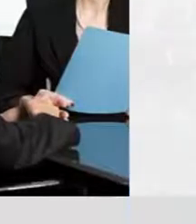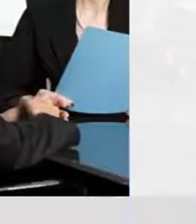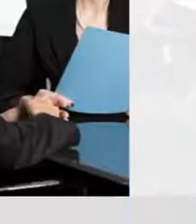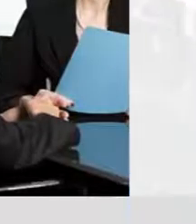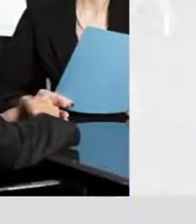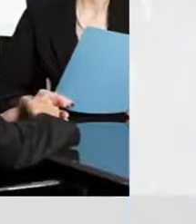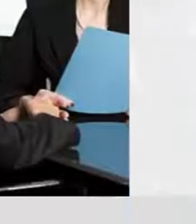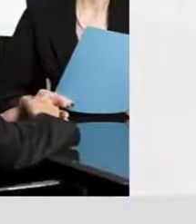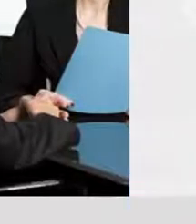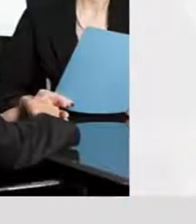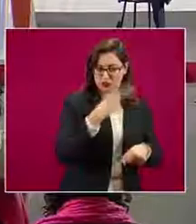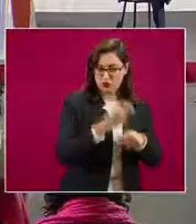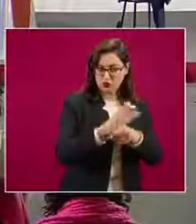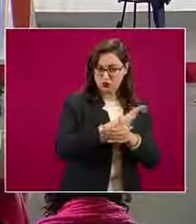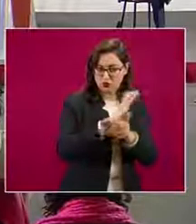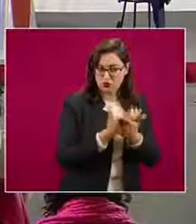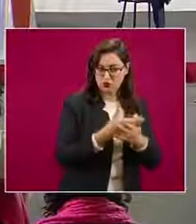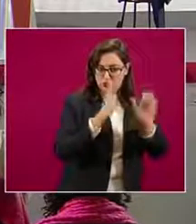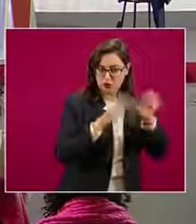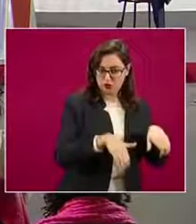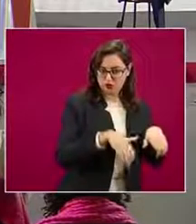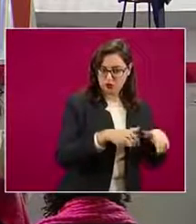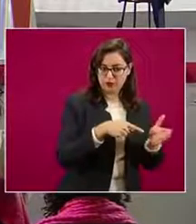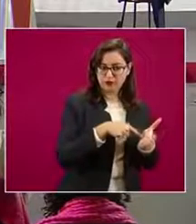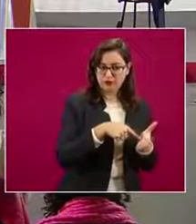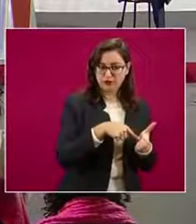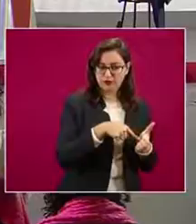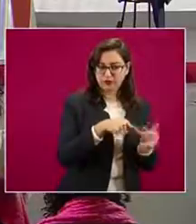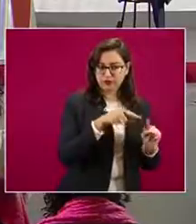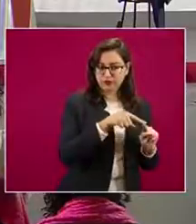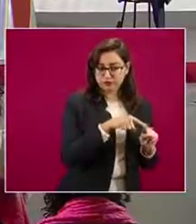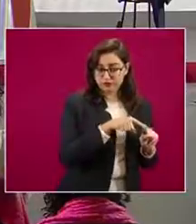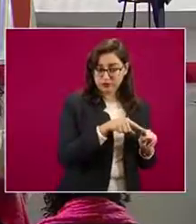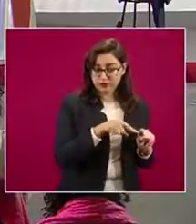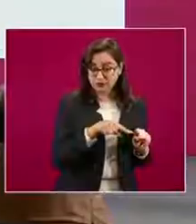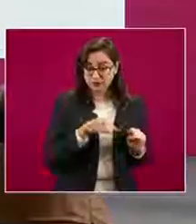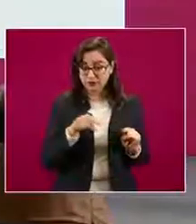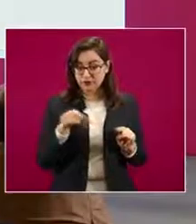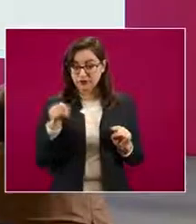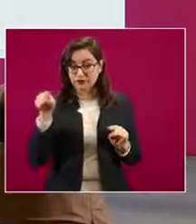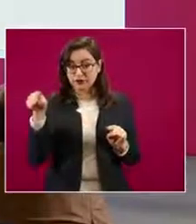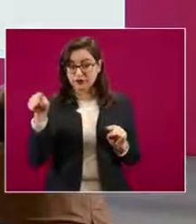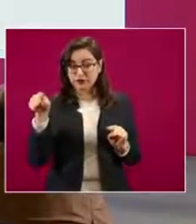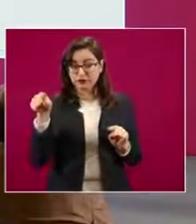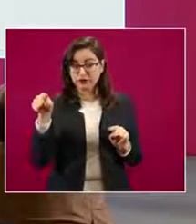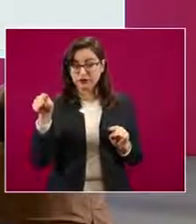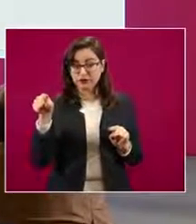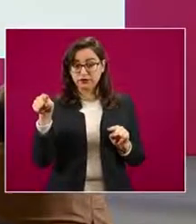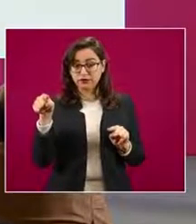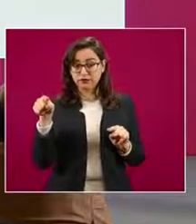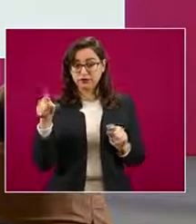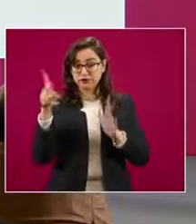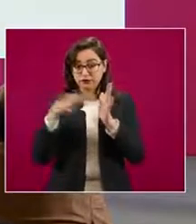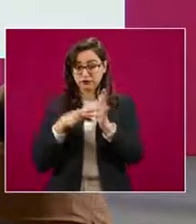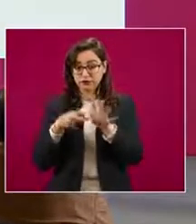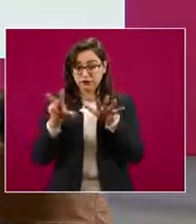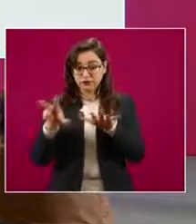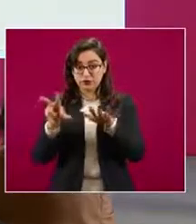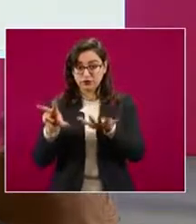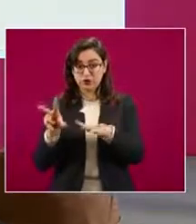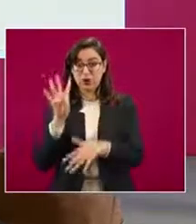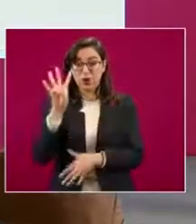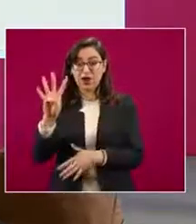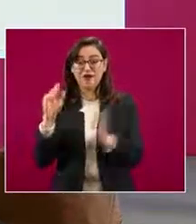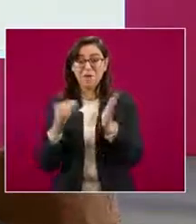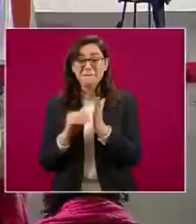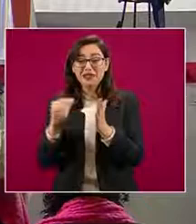del anuncio de la iniciativa, el presidente dio a conocer la revisión de esta reforma al llamado outsourcing con el